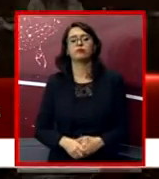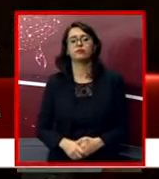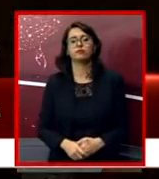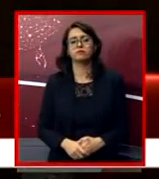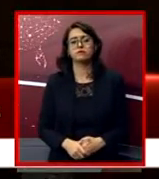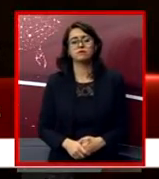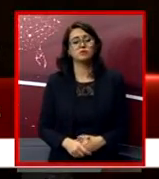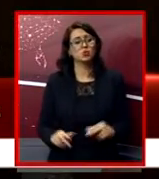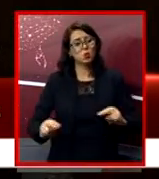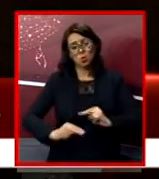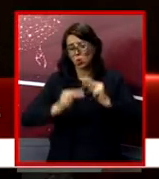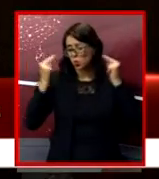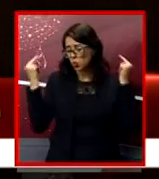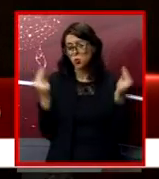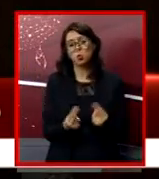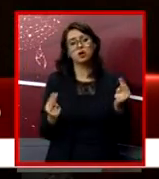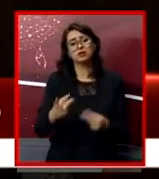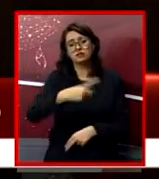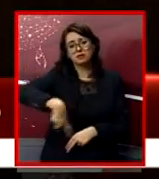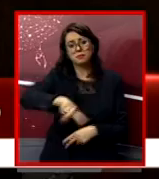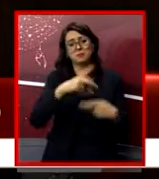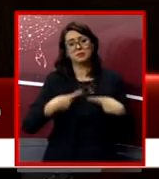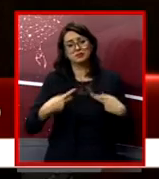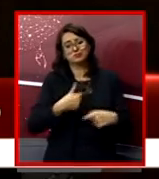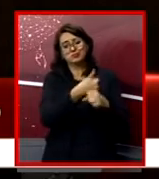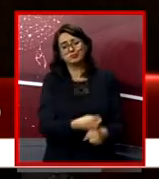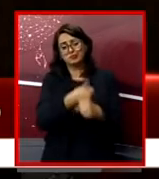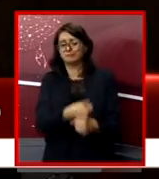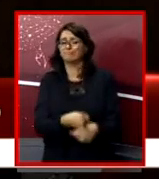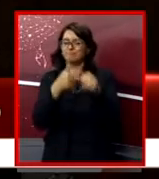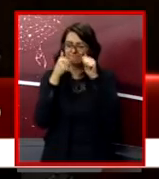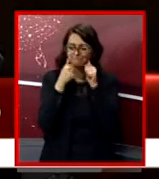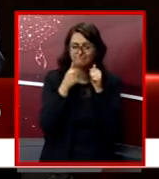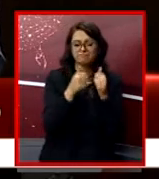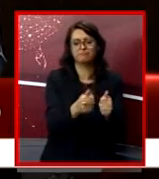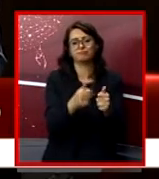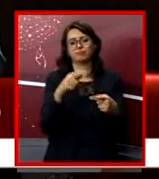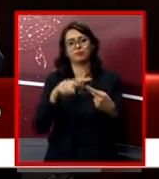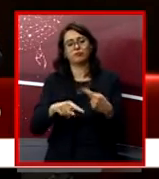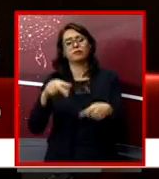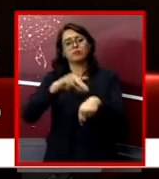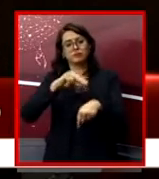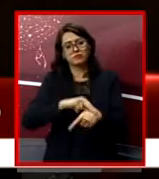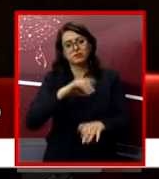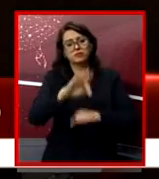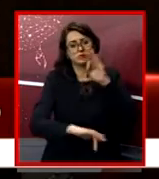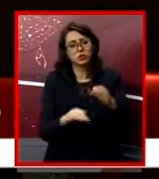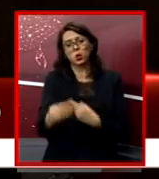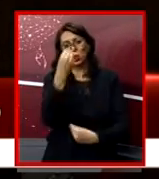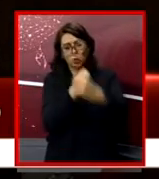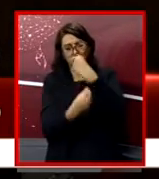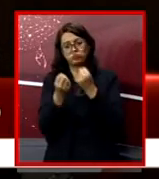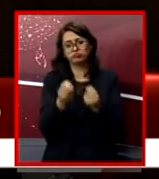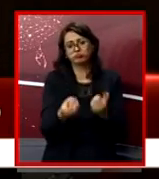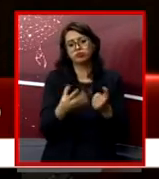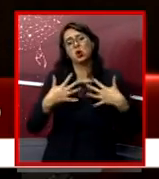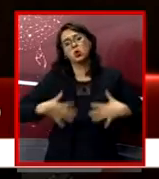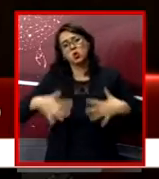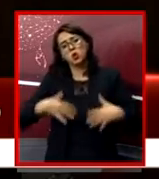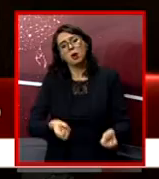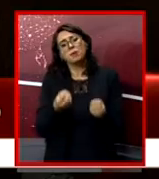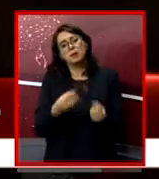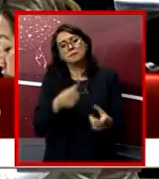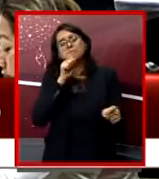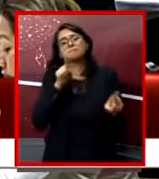Hoy es urgente brindar la ayuda de primera necesidad a la población afectada, atención médica, víveres, ropa y seguridad